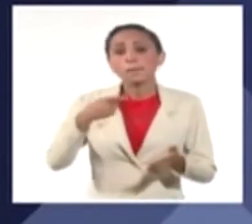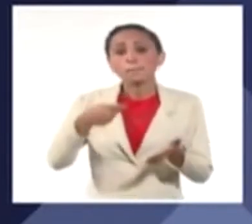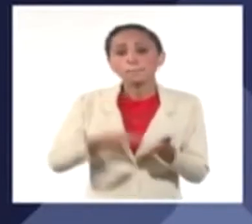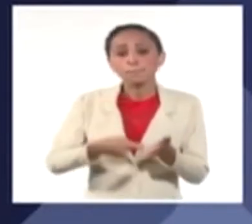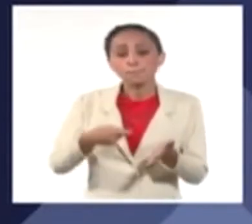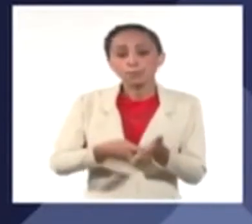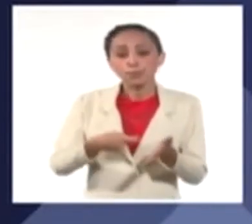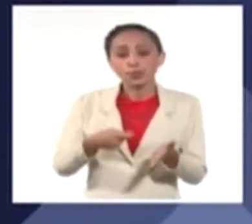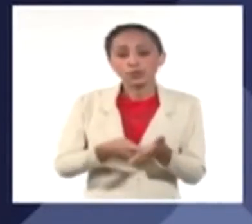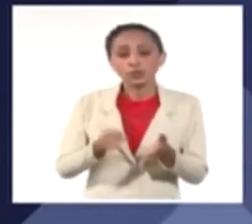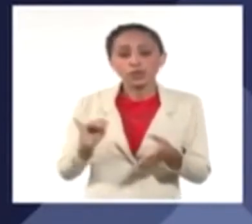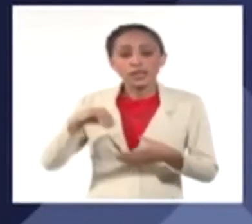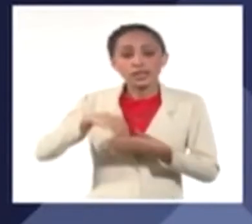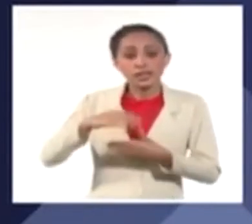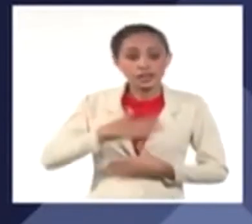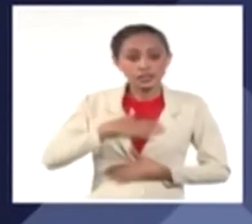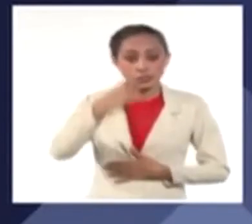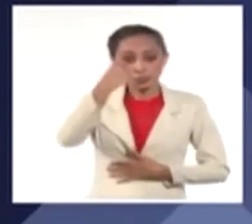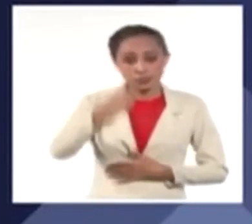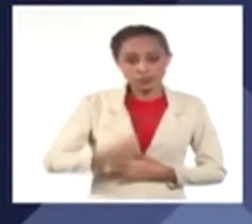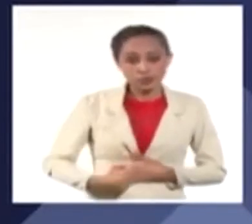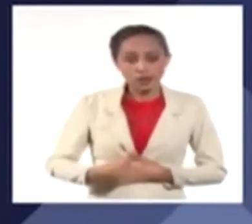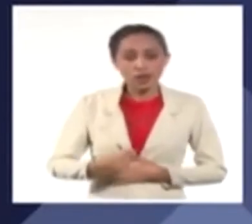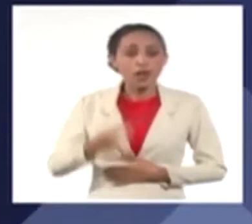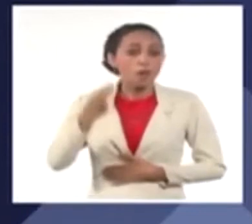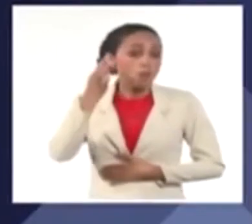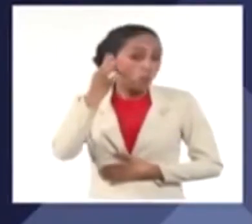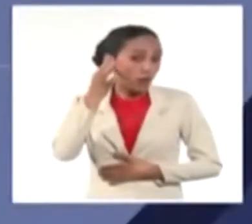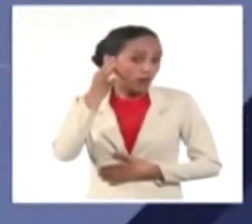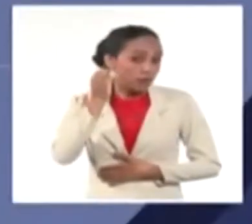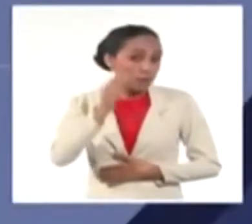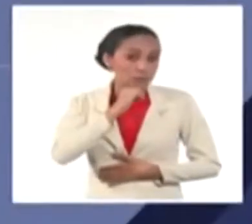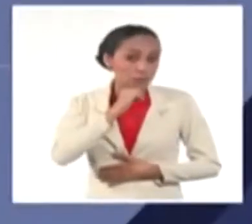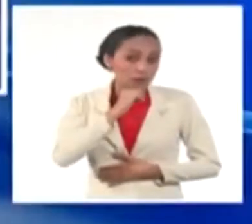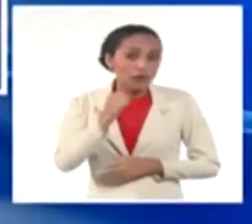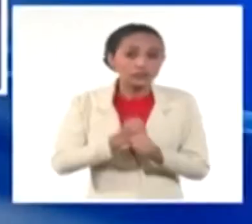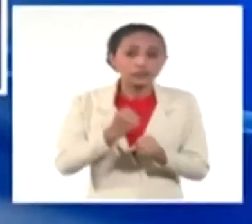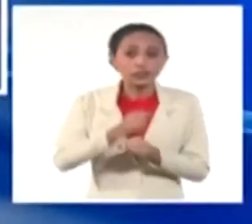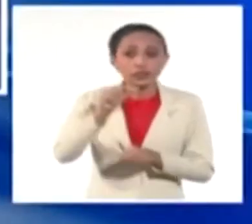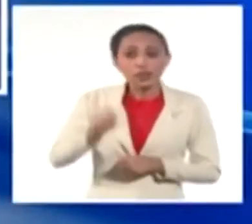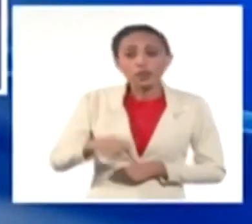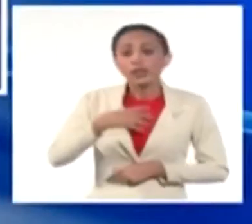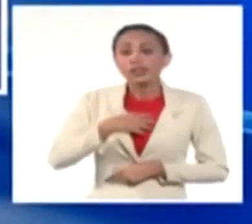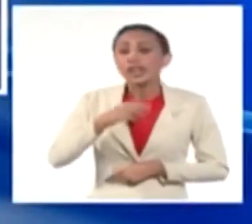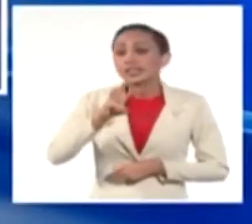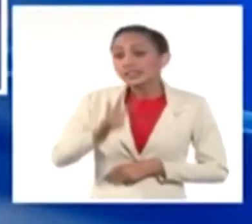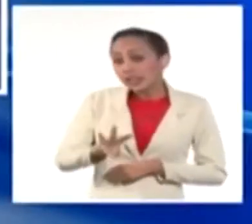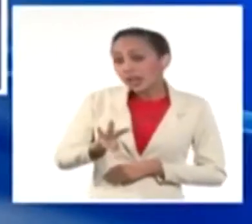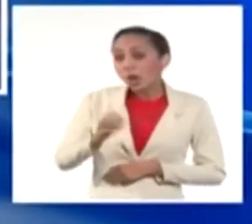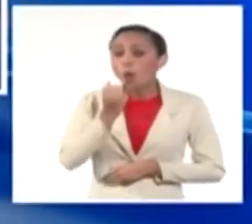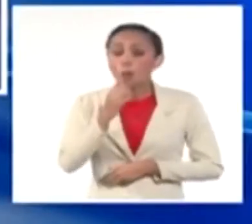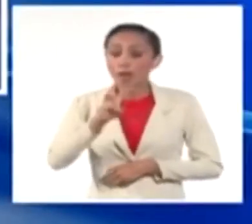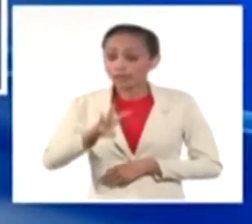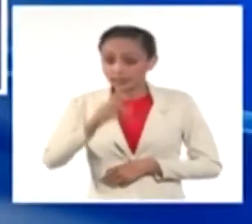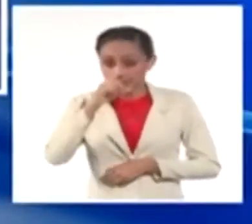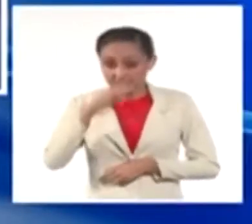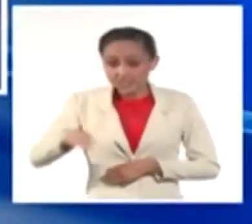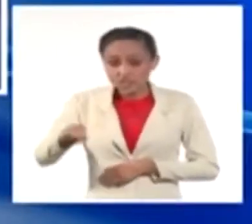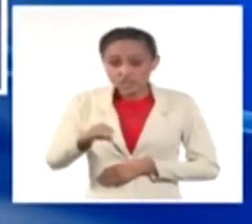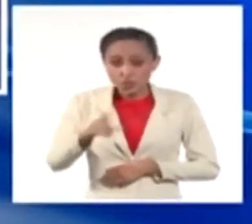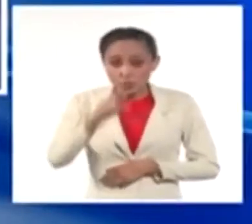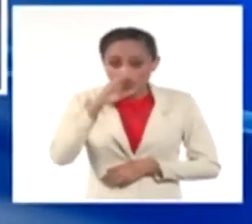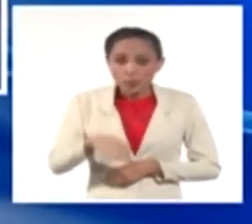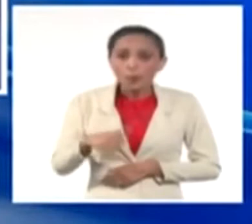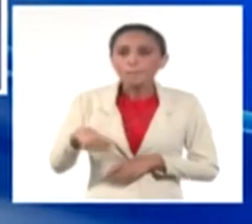ingresos personales a las madres trabajadoras con 3 o más hijos menores de edad, para ayudarlas